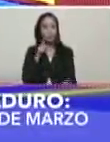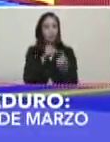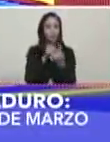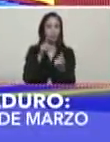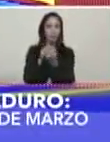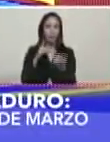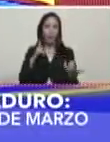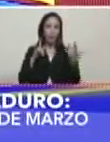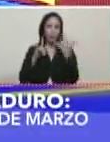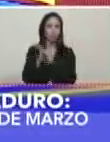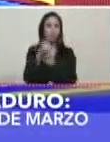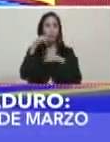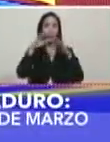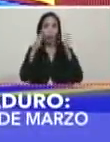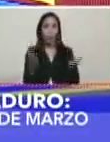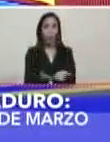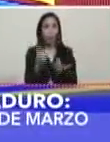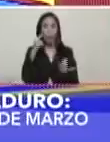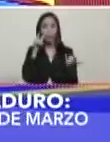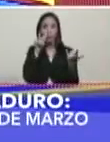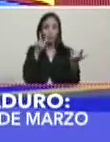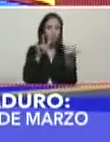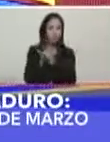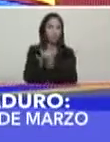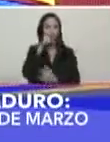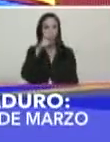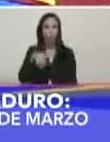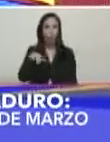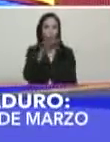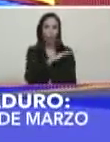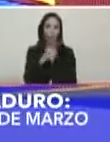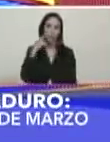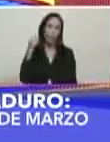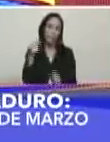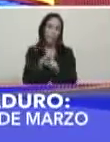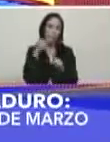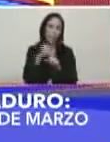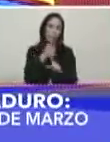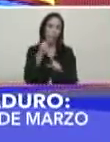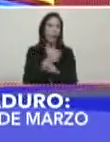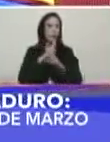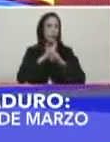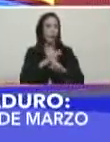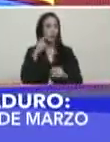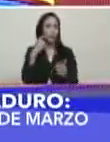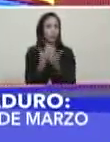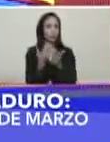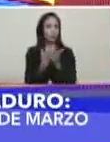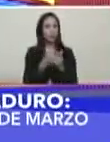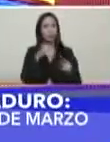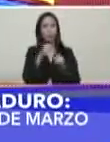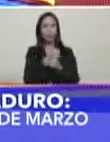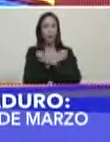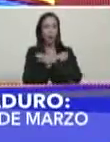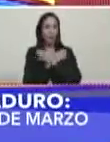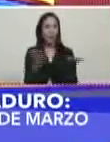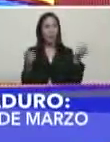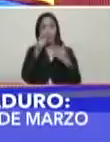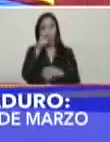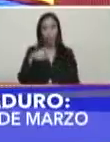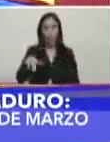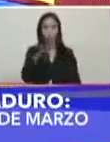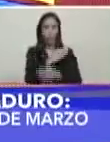al pueblo. Seguir con todo el apoyo. Seguir pariendo respuestas, dando resultados, dándole abrazos y amor al